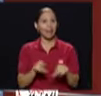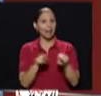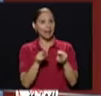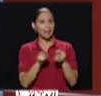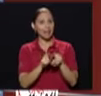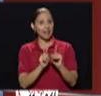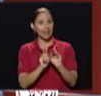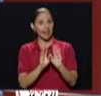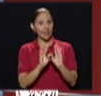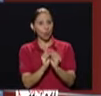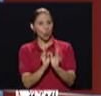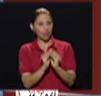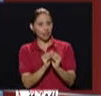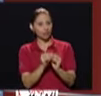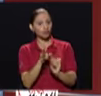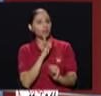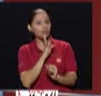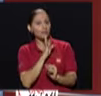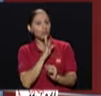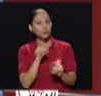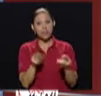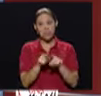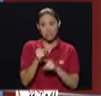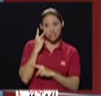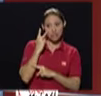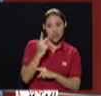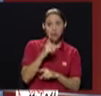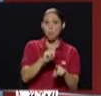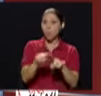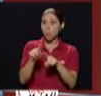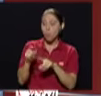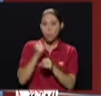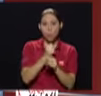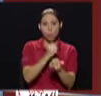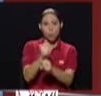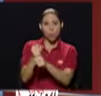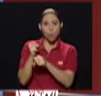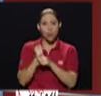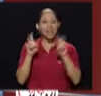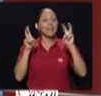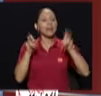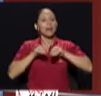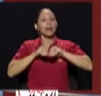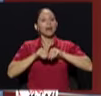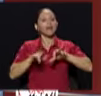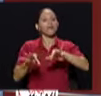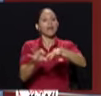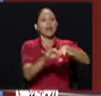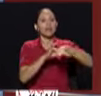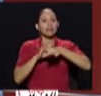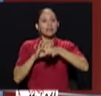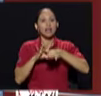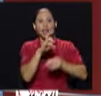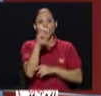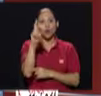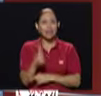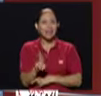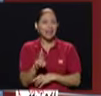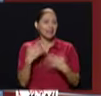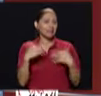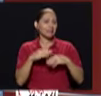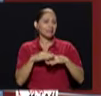que se trató en el Congreso y que se refleja en el trabajo que se está haciendo de manera interinstitucional es el tema de las redes. En Costa Rica hay más de 200